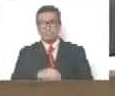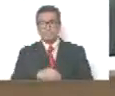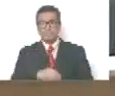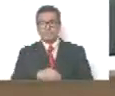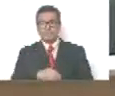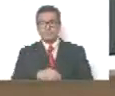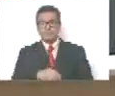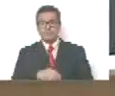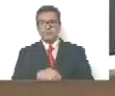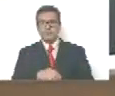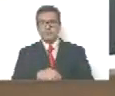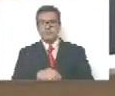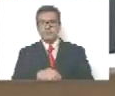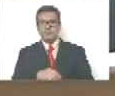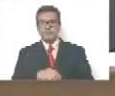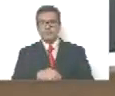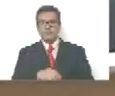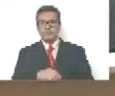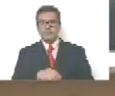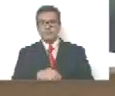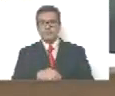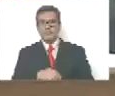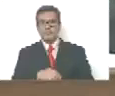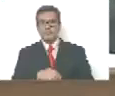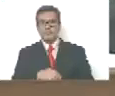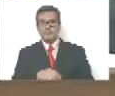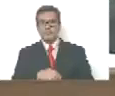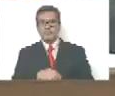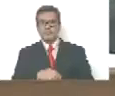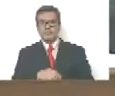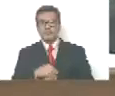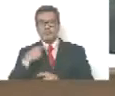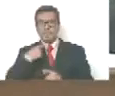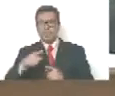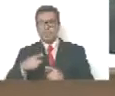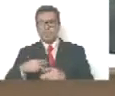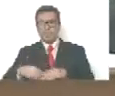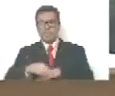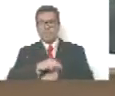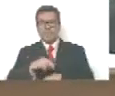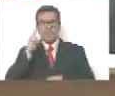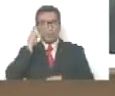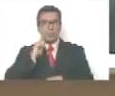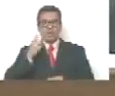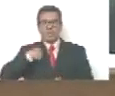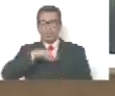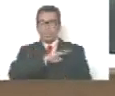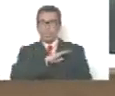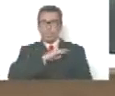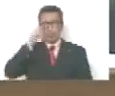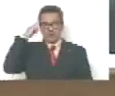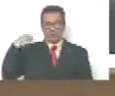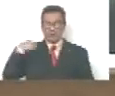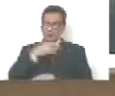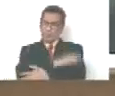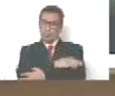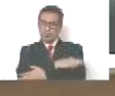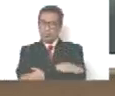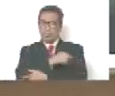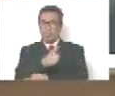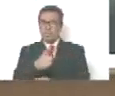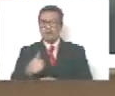viniendo desde el sector pesquero del estado Sucre. Para mí es un honor felicitar a cada uno de mis